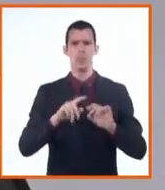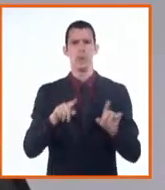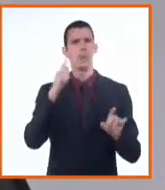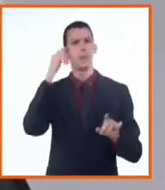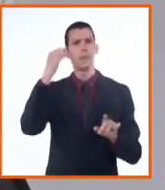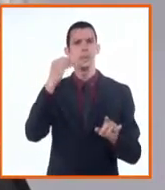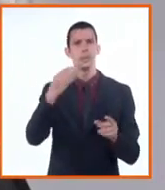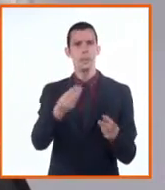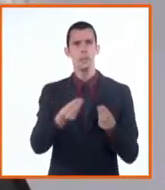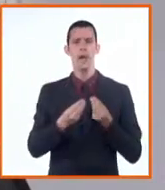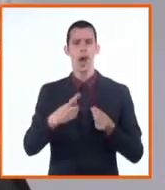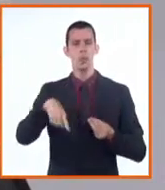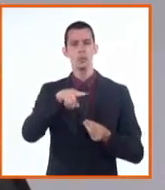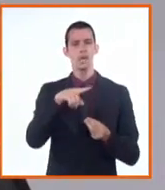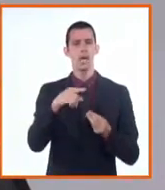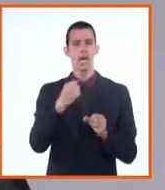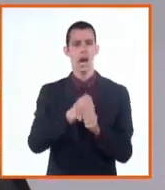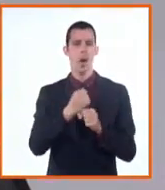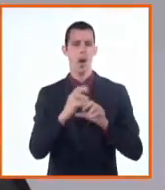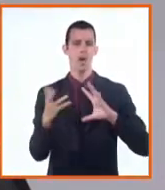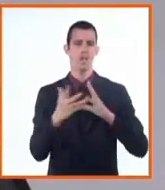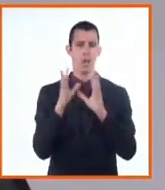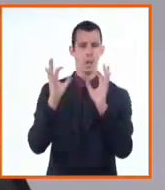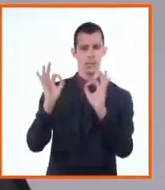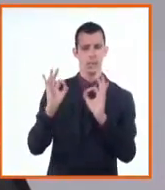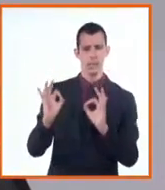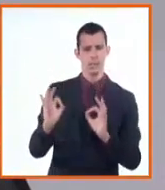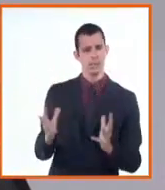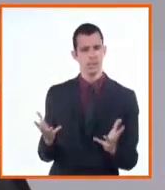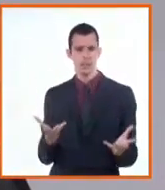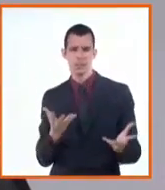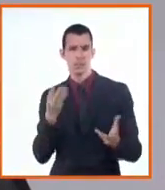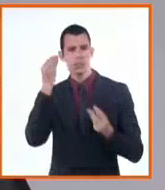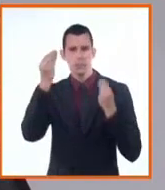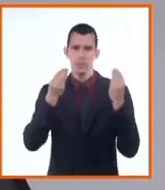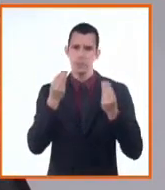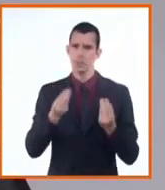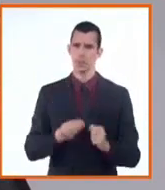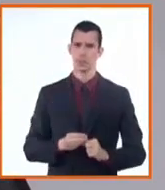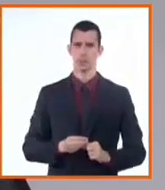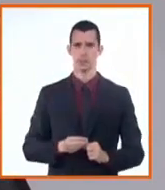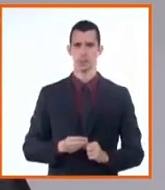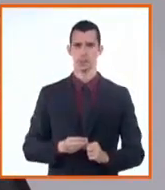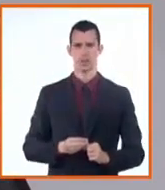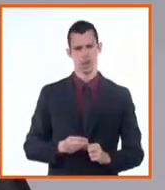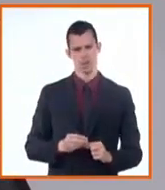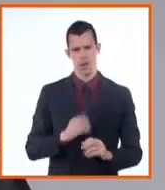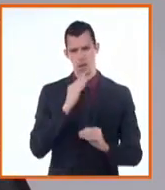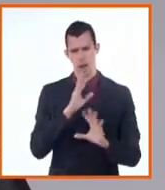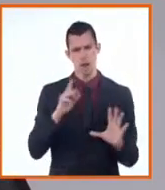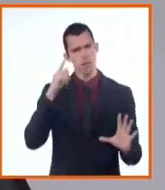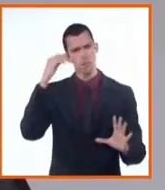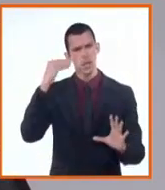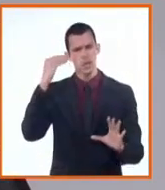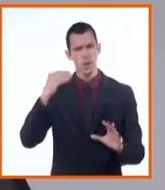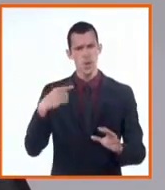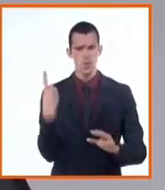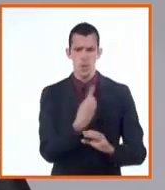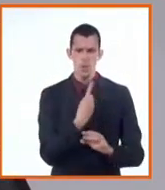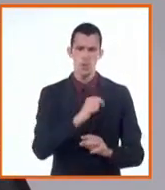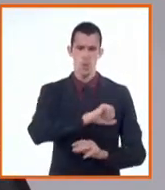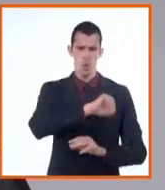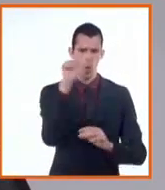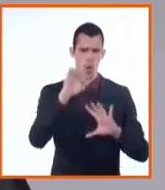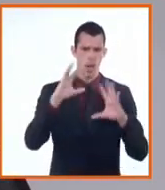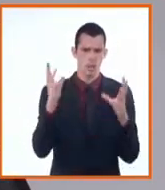para nosotros me parece que es medular porque es una motivación para el pueblo y lo que nosotros logramos lo que la